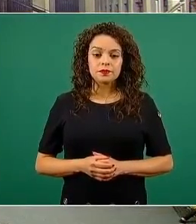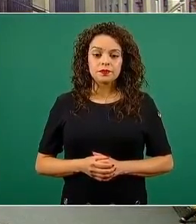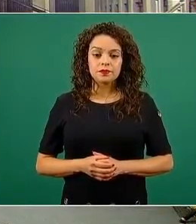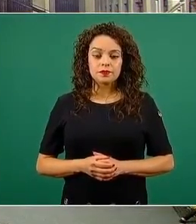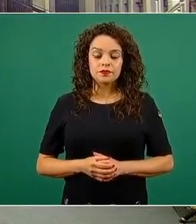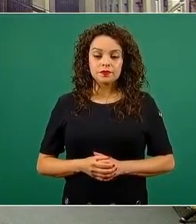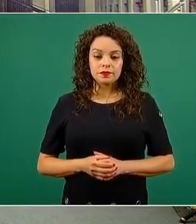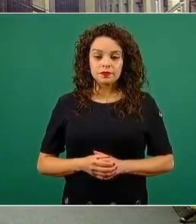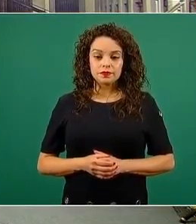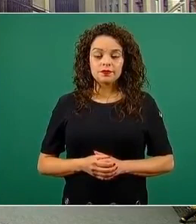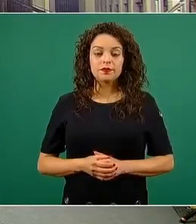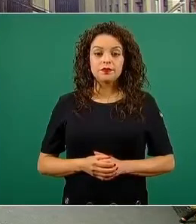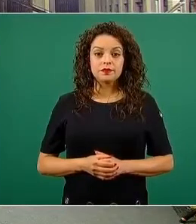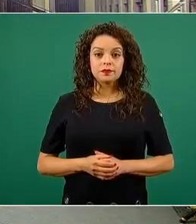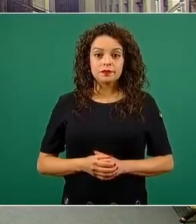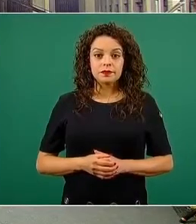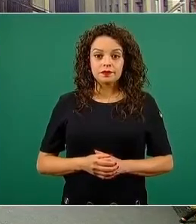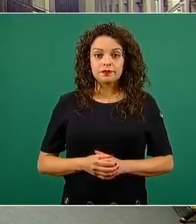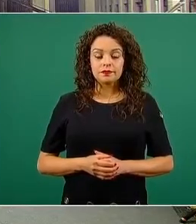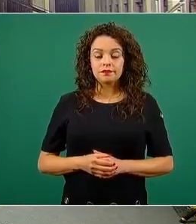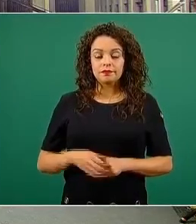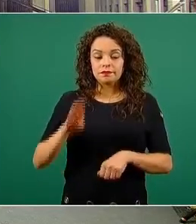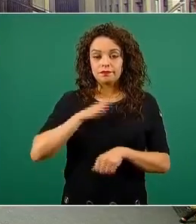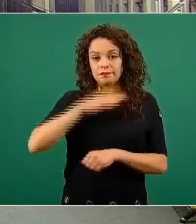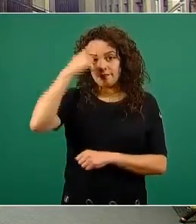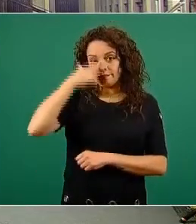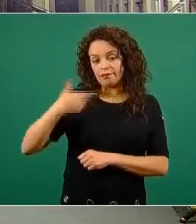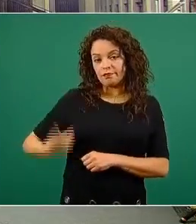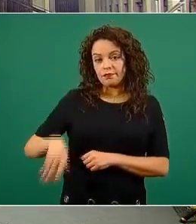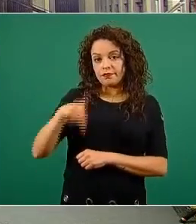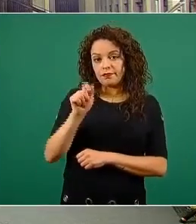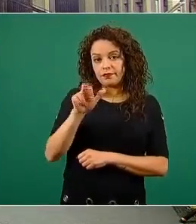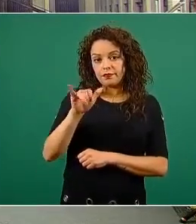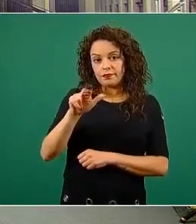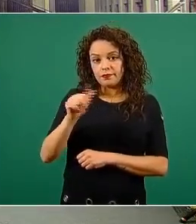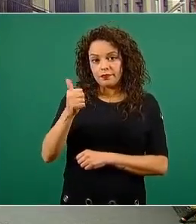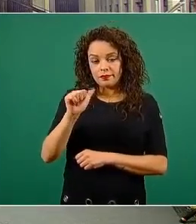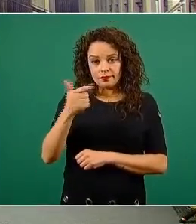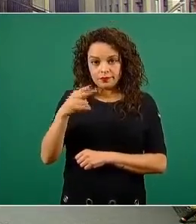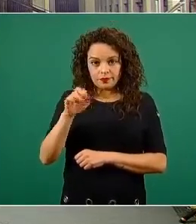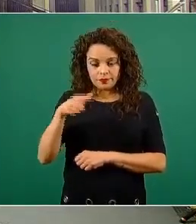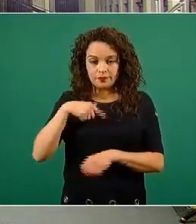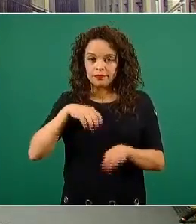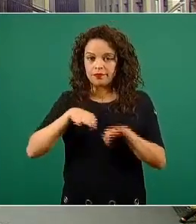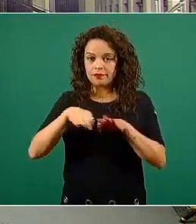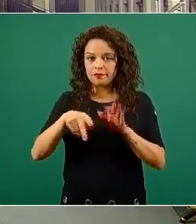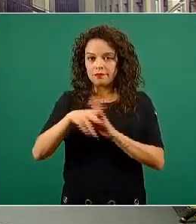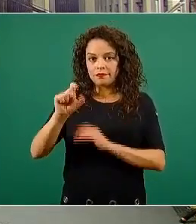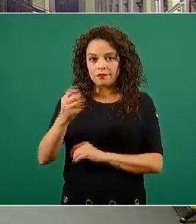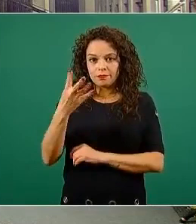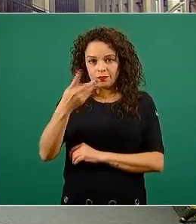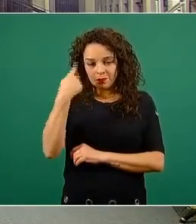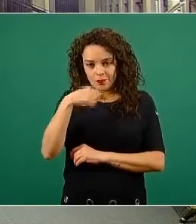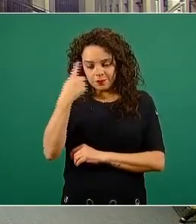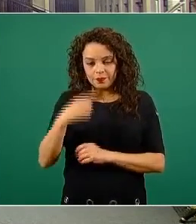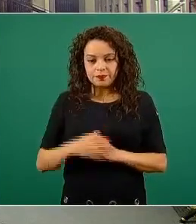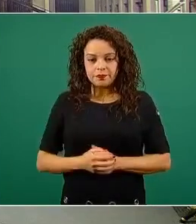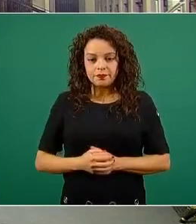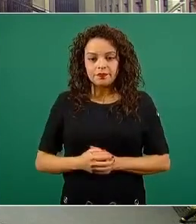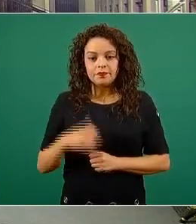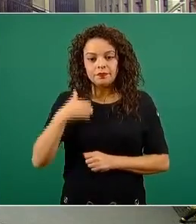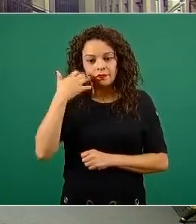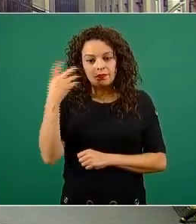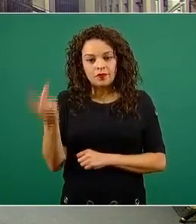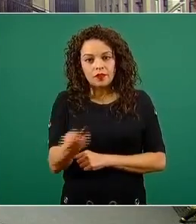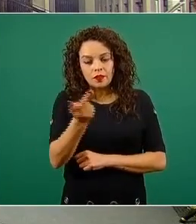Gracias. Buenas noches, Karina Aguilar del diario 24 Horas. Doctor Cortés, 2 preguntas para usted y después me gustaría hacerle una pregunta al representante